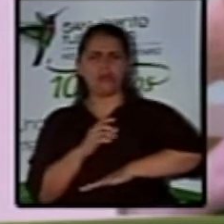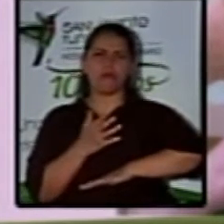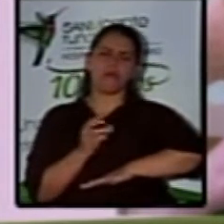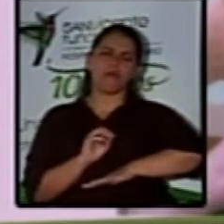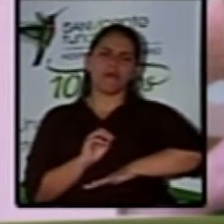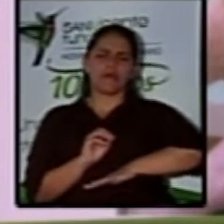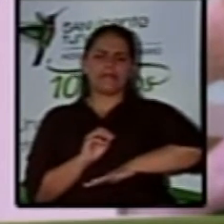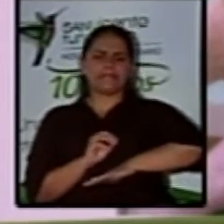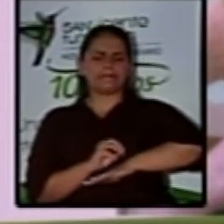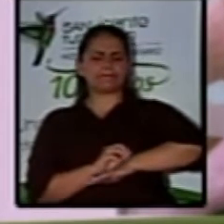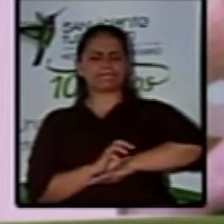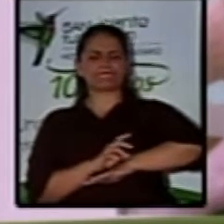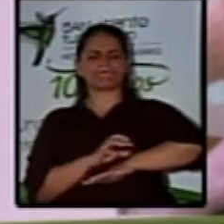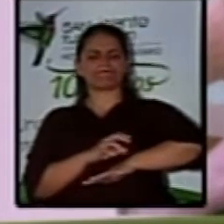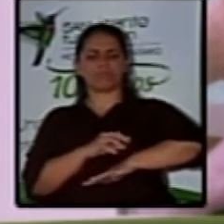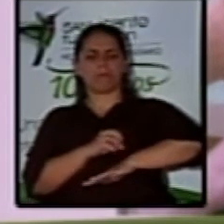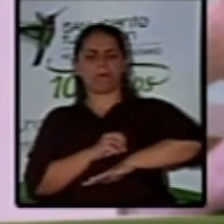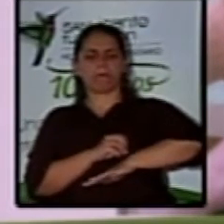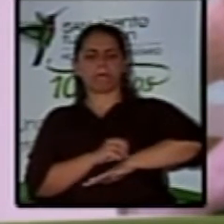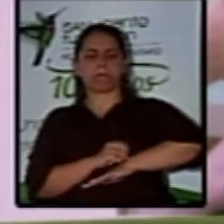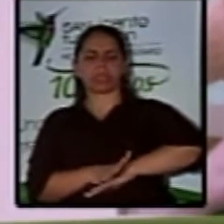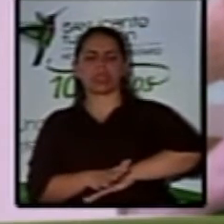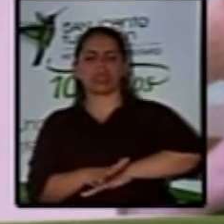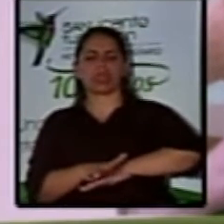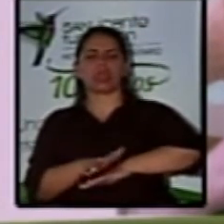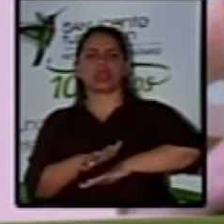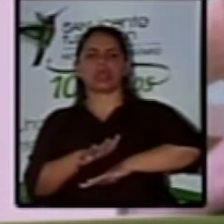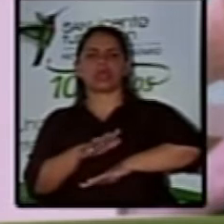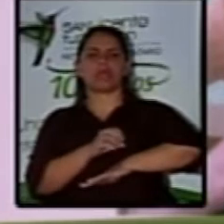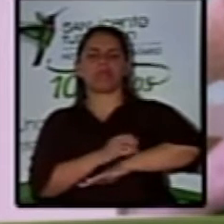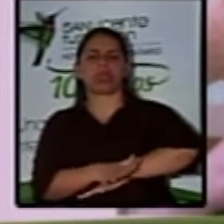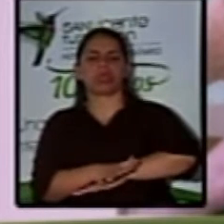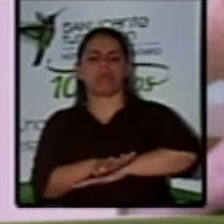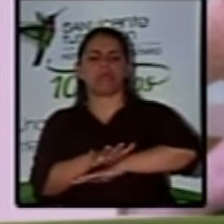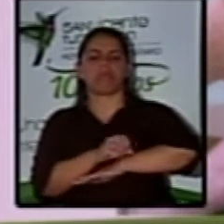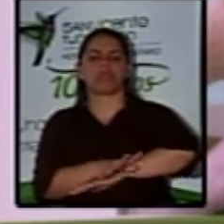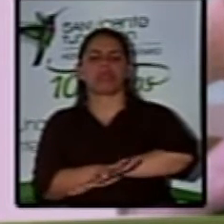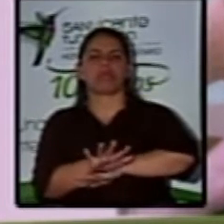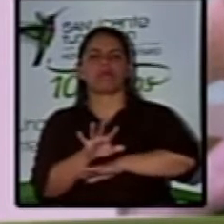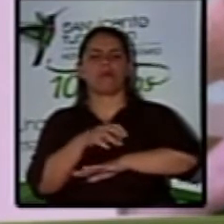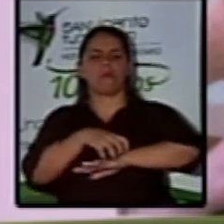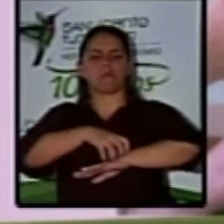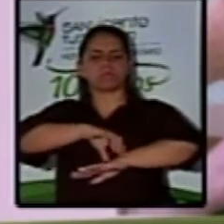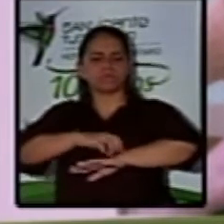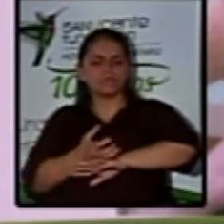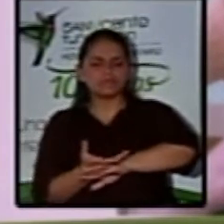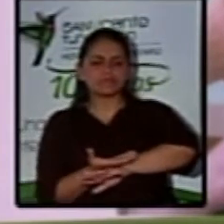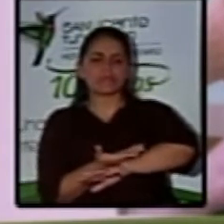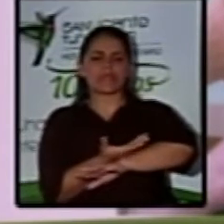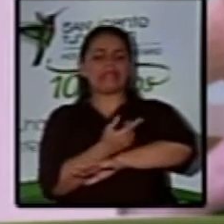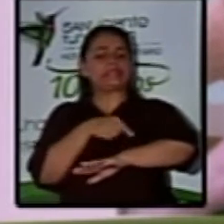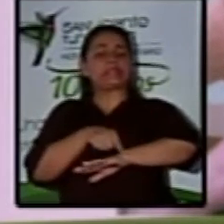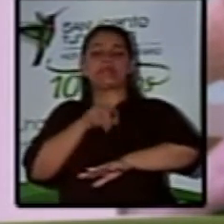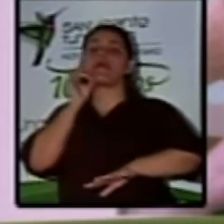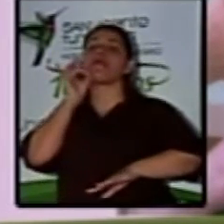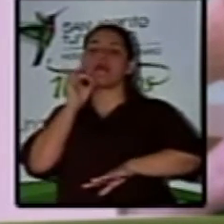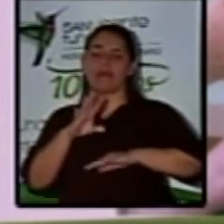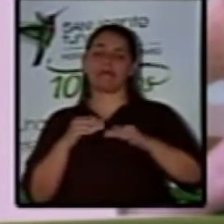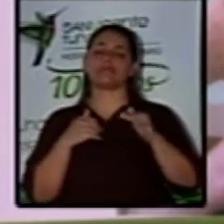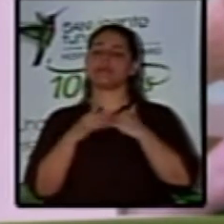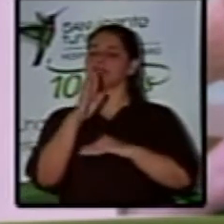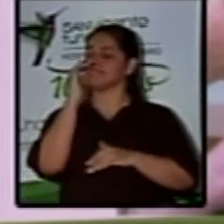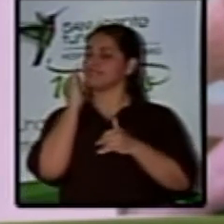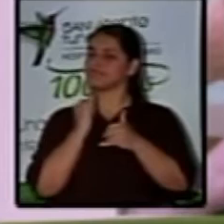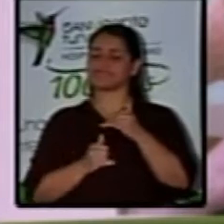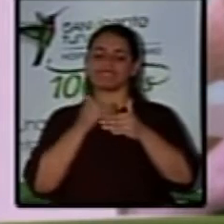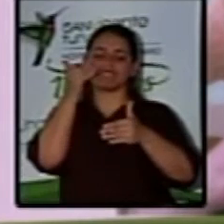o eritematosa y finalmente puede progresar a una ulceración venosa, que es el estadio más grave de